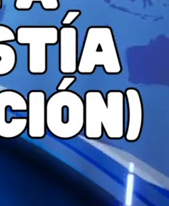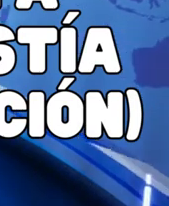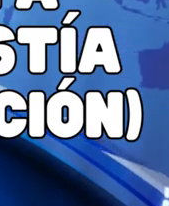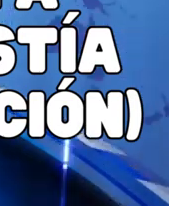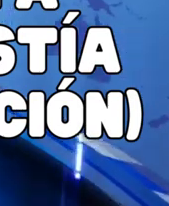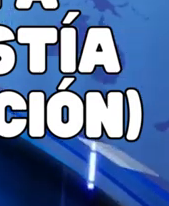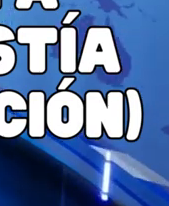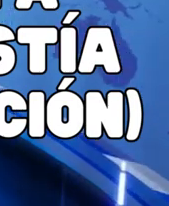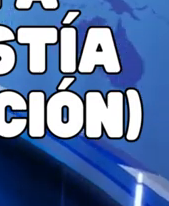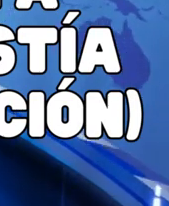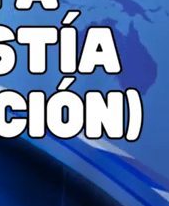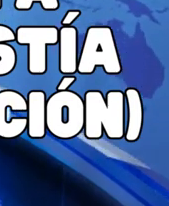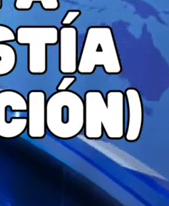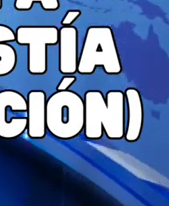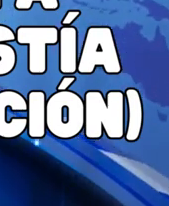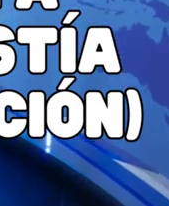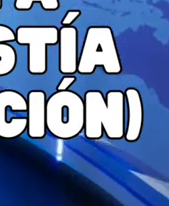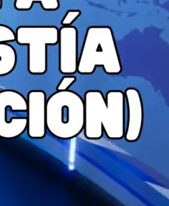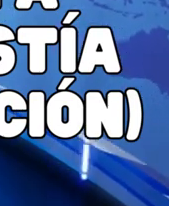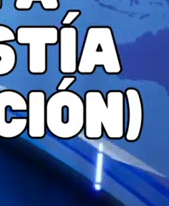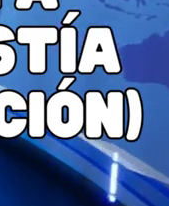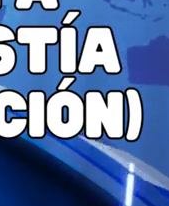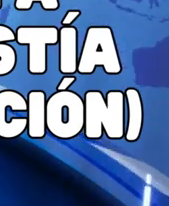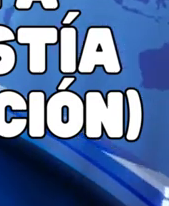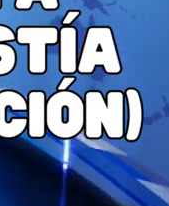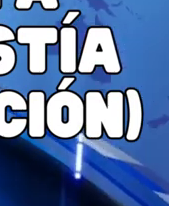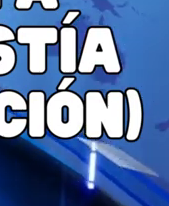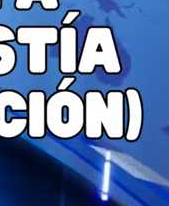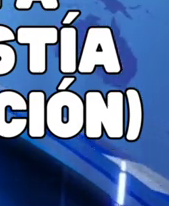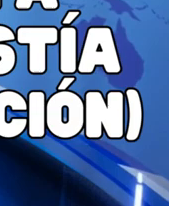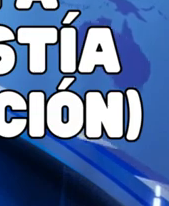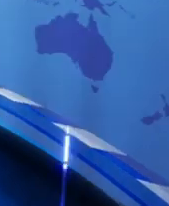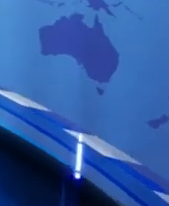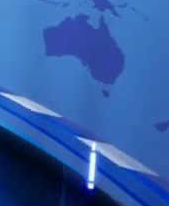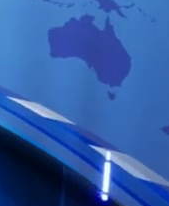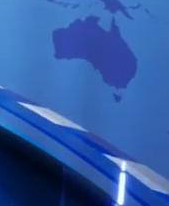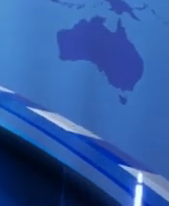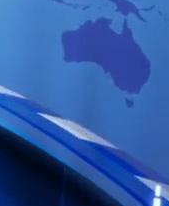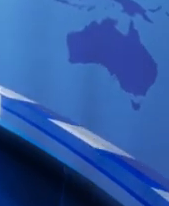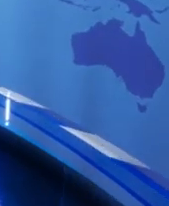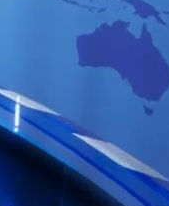inflación. Se entiende mejor.